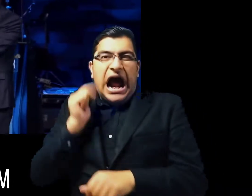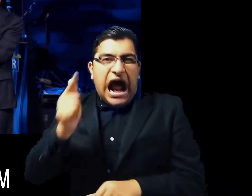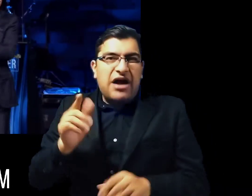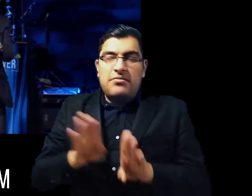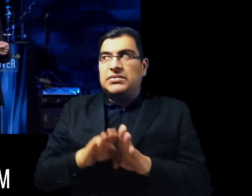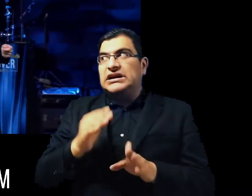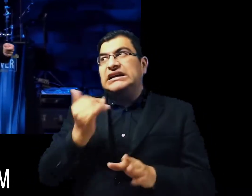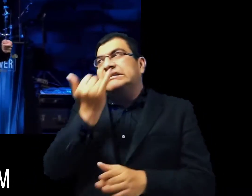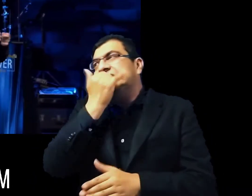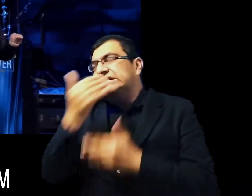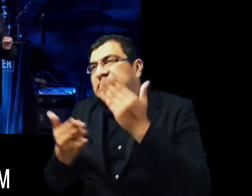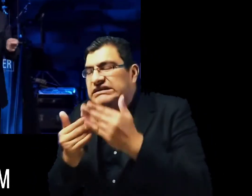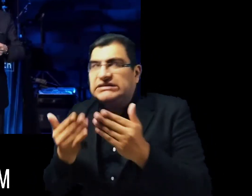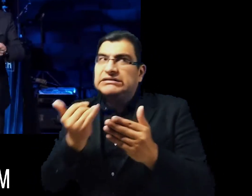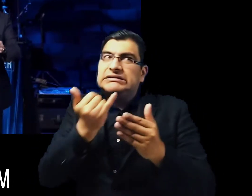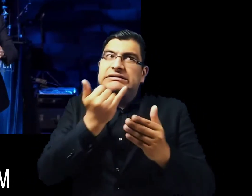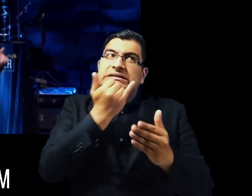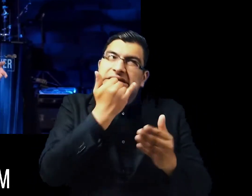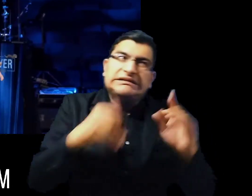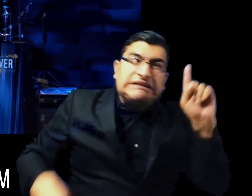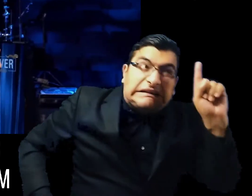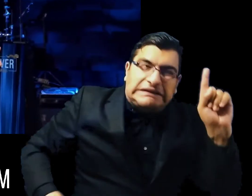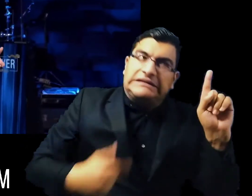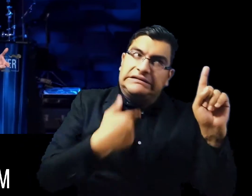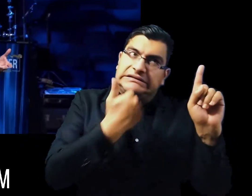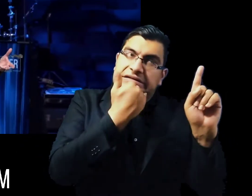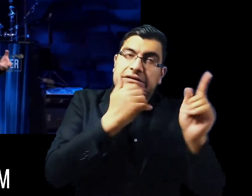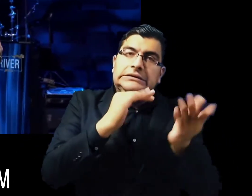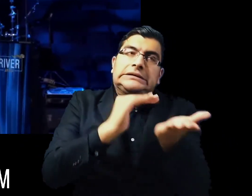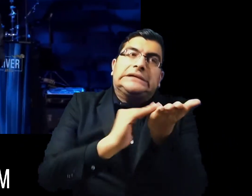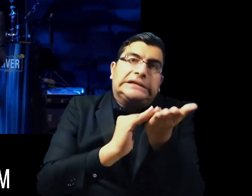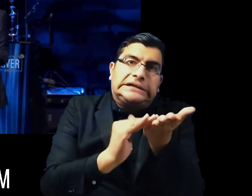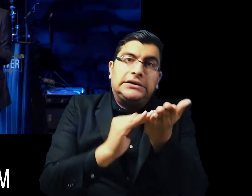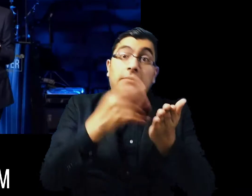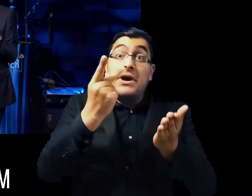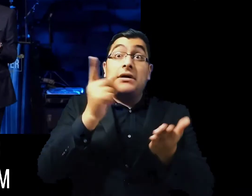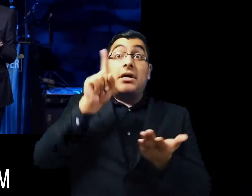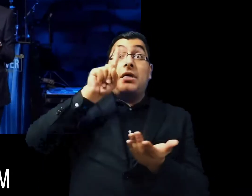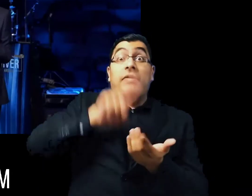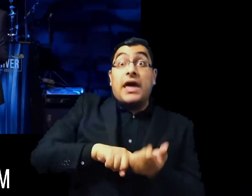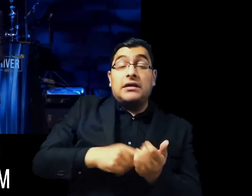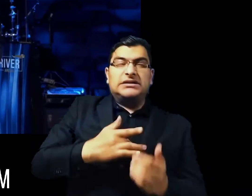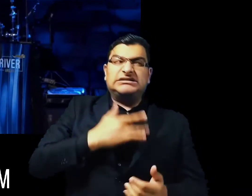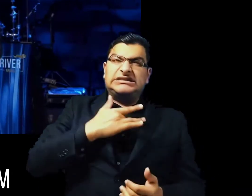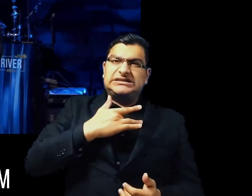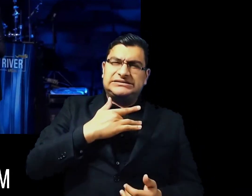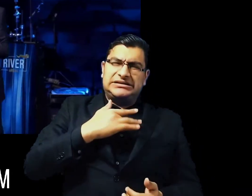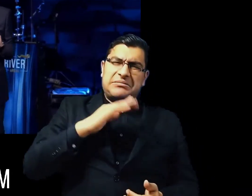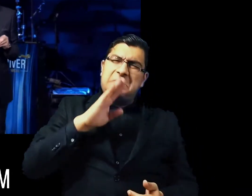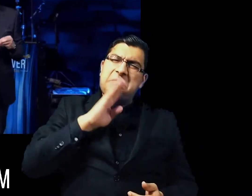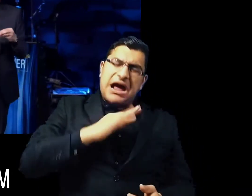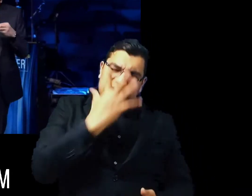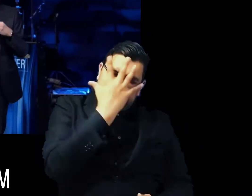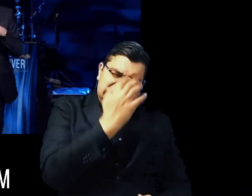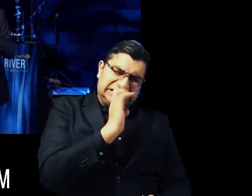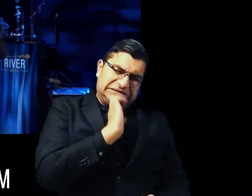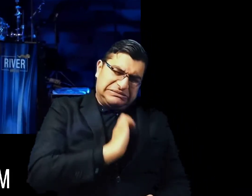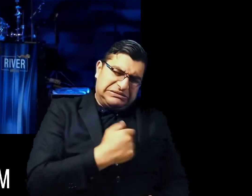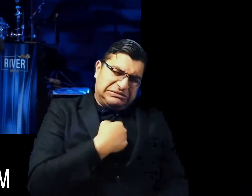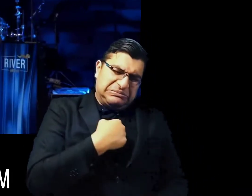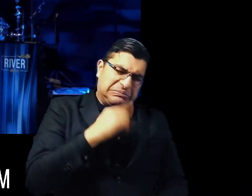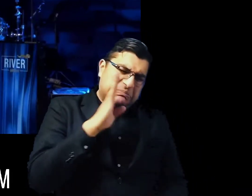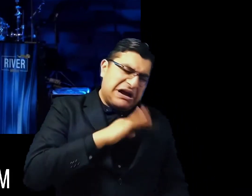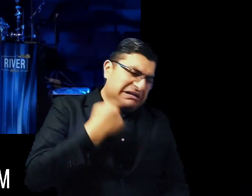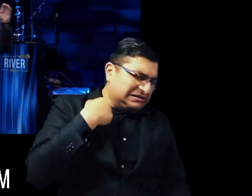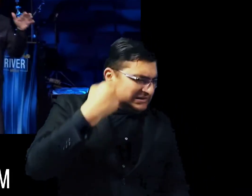Pides perdón, tratas de restituir. Pero si en lo profundo de tu alma crees que eres algo malo, como yo